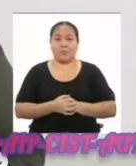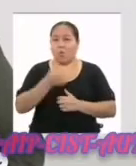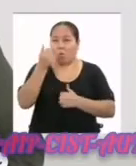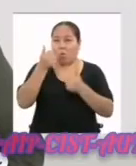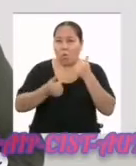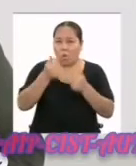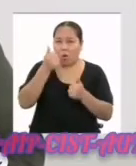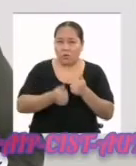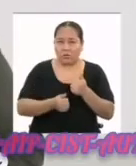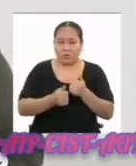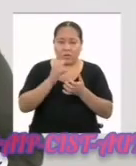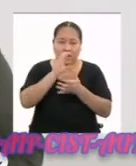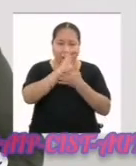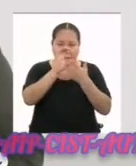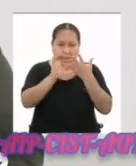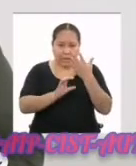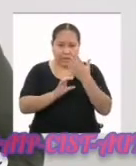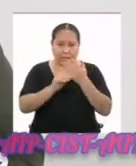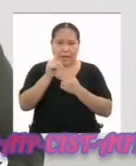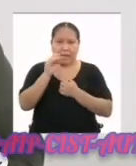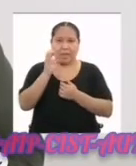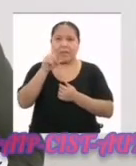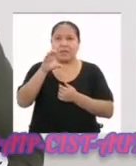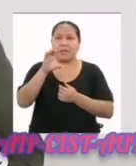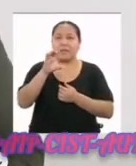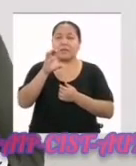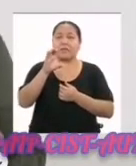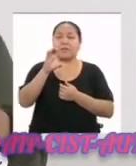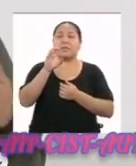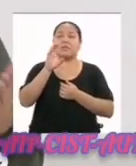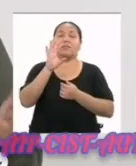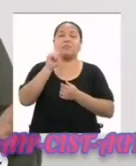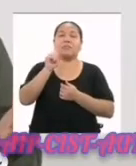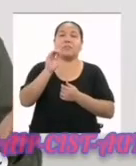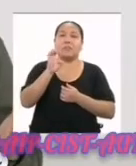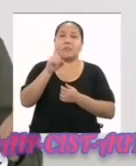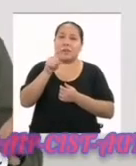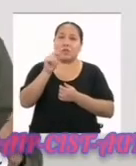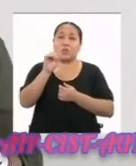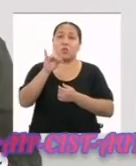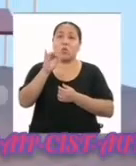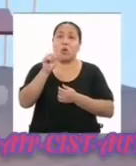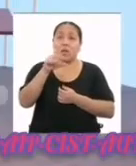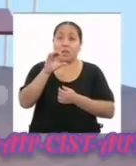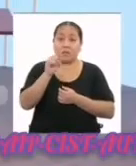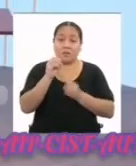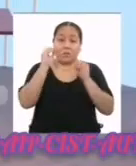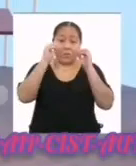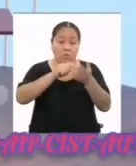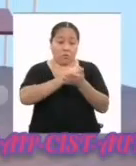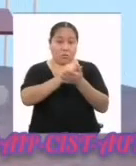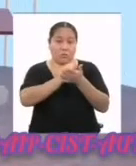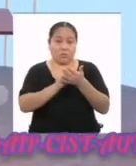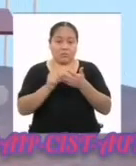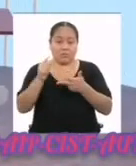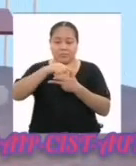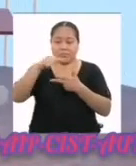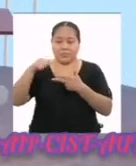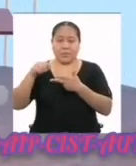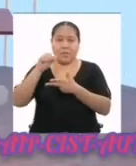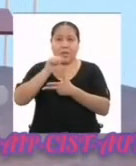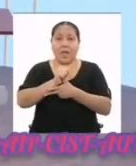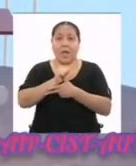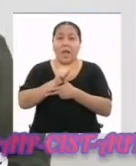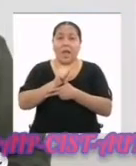son las propiedades textuales que debemos considerar en nuestros textos? Adecuación, coherencia